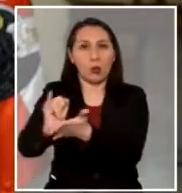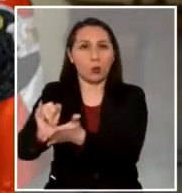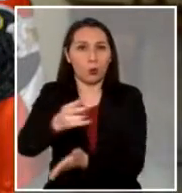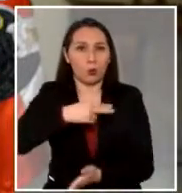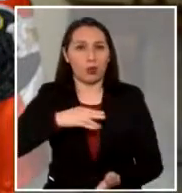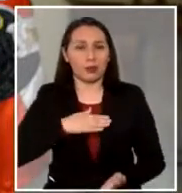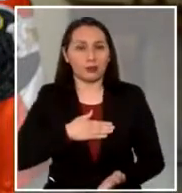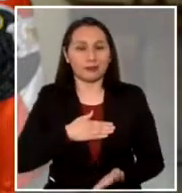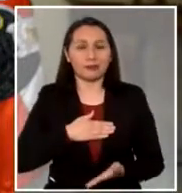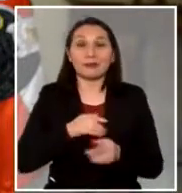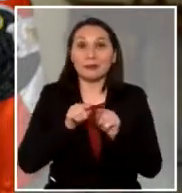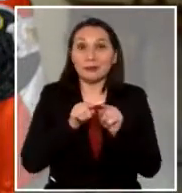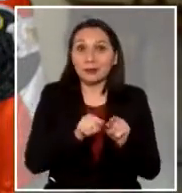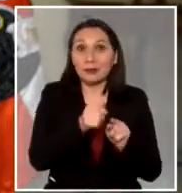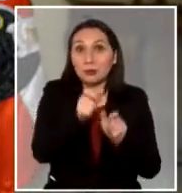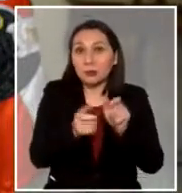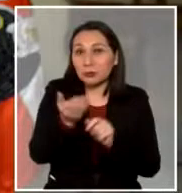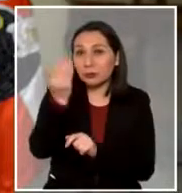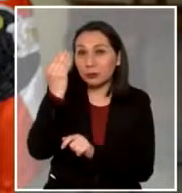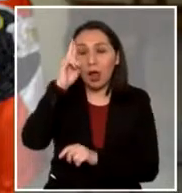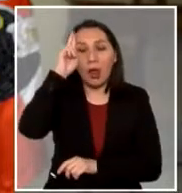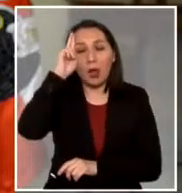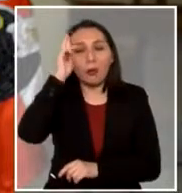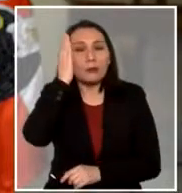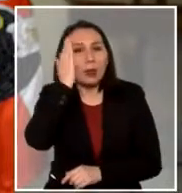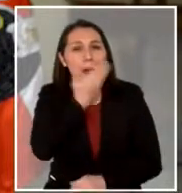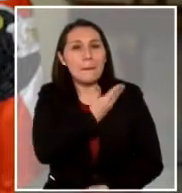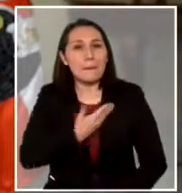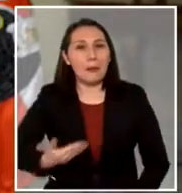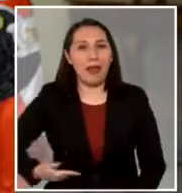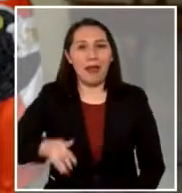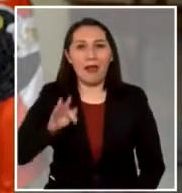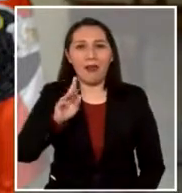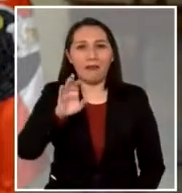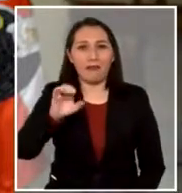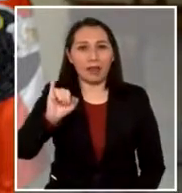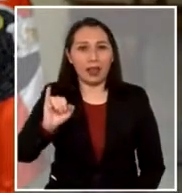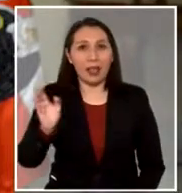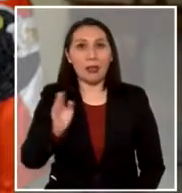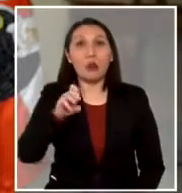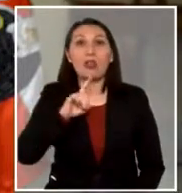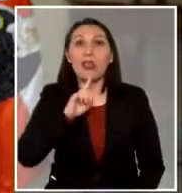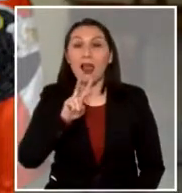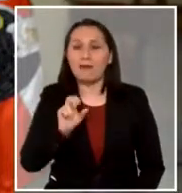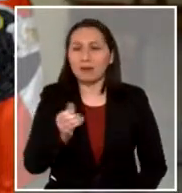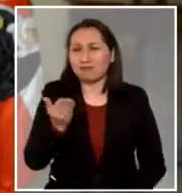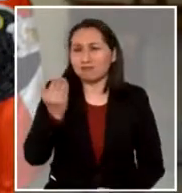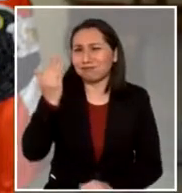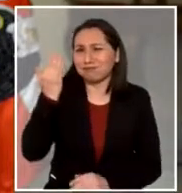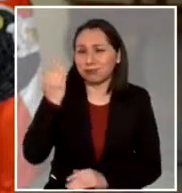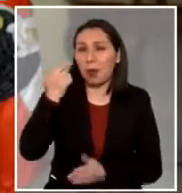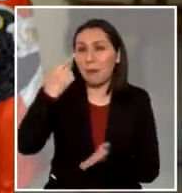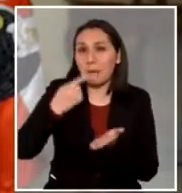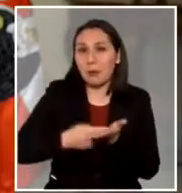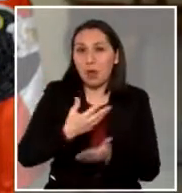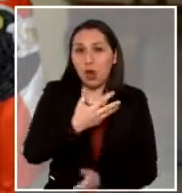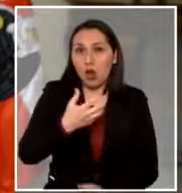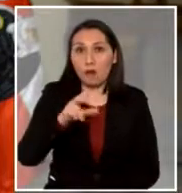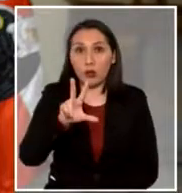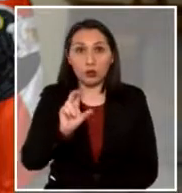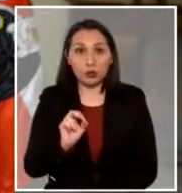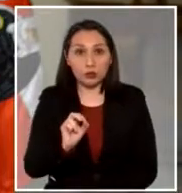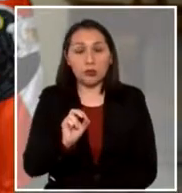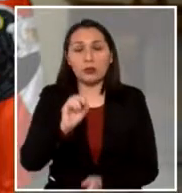a todos ellos les recuerdo a través de la memoria del presidente frei montalva quien tempranamente en 1980